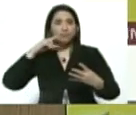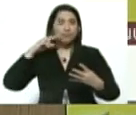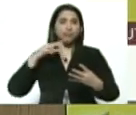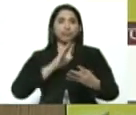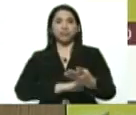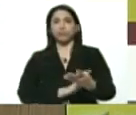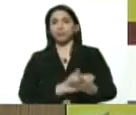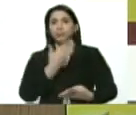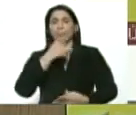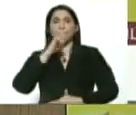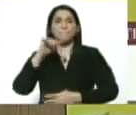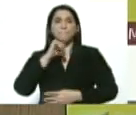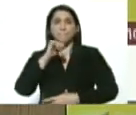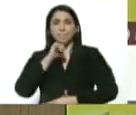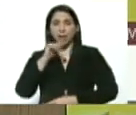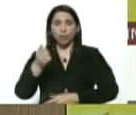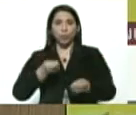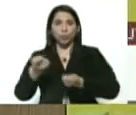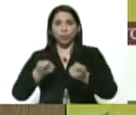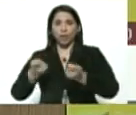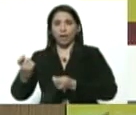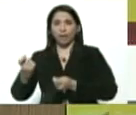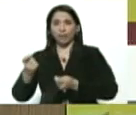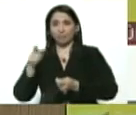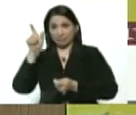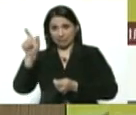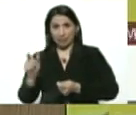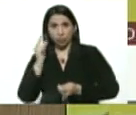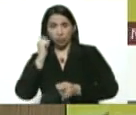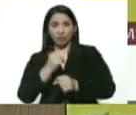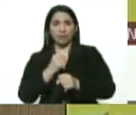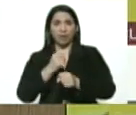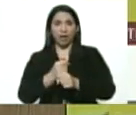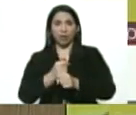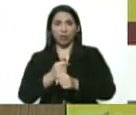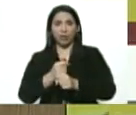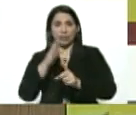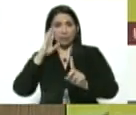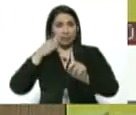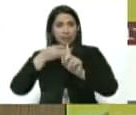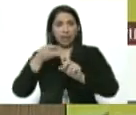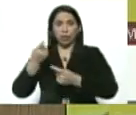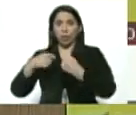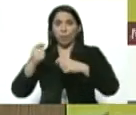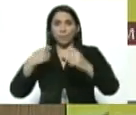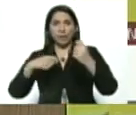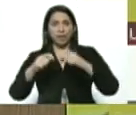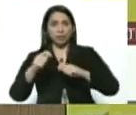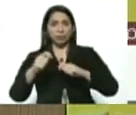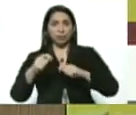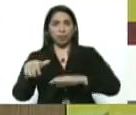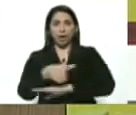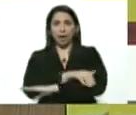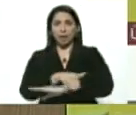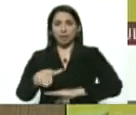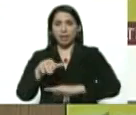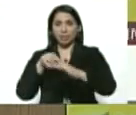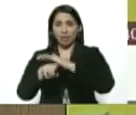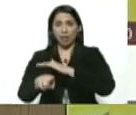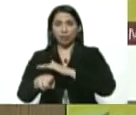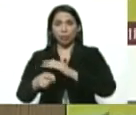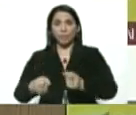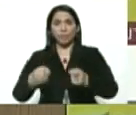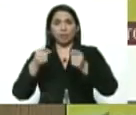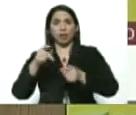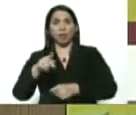controlada pero trabajadora se dedicaba al comercio informal allí en el mercado de